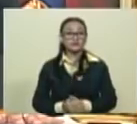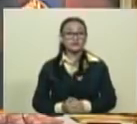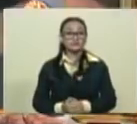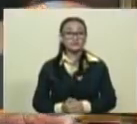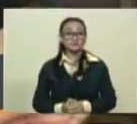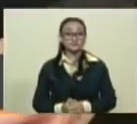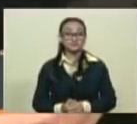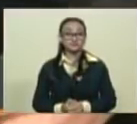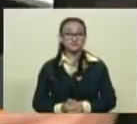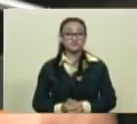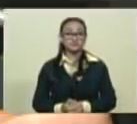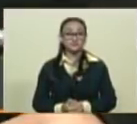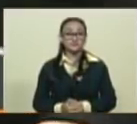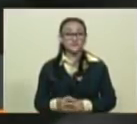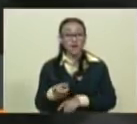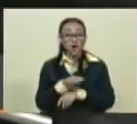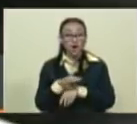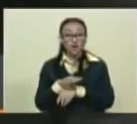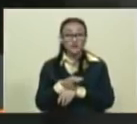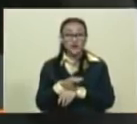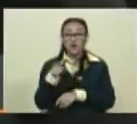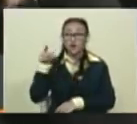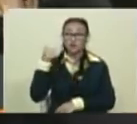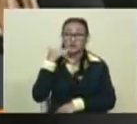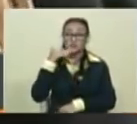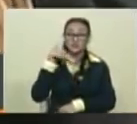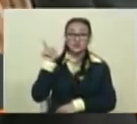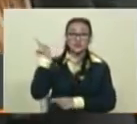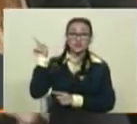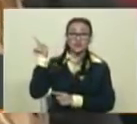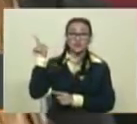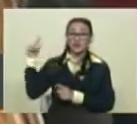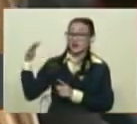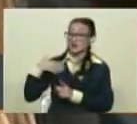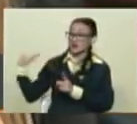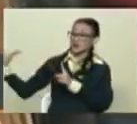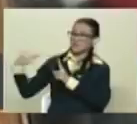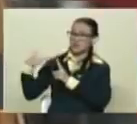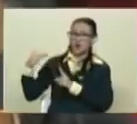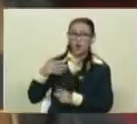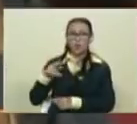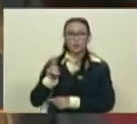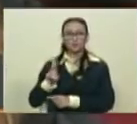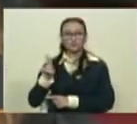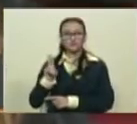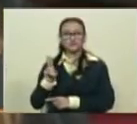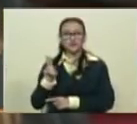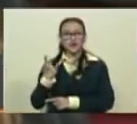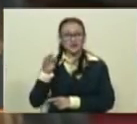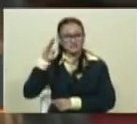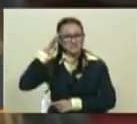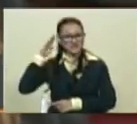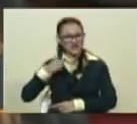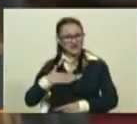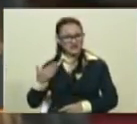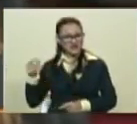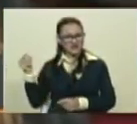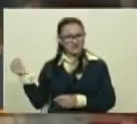Tan es así que el gobierno de Trump nos amenazó de utilizar la opción militar.